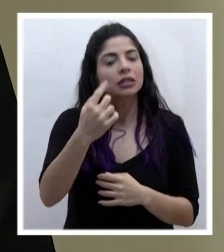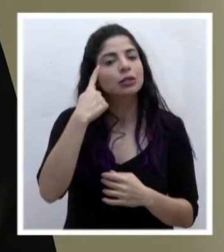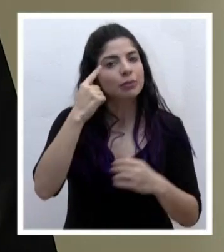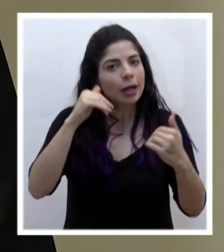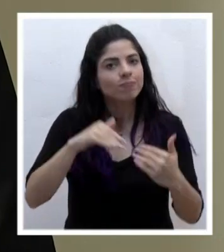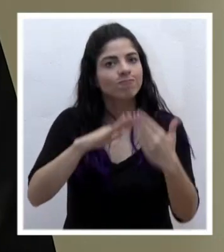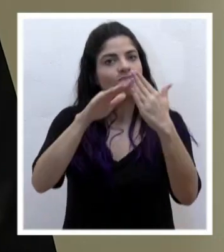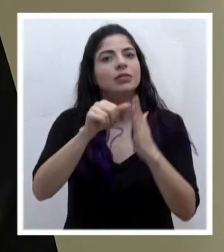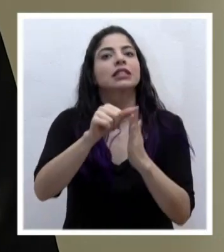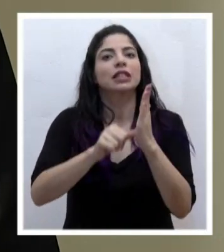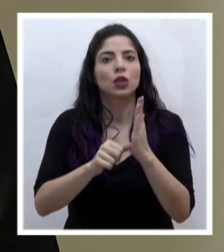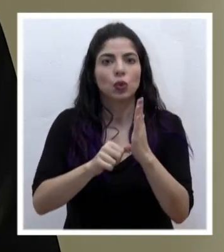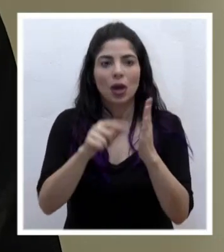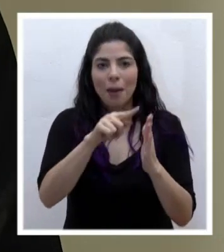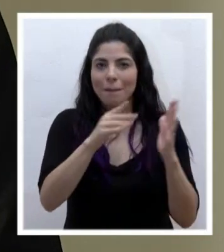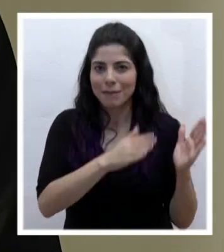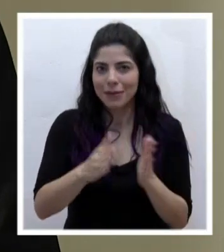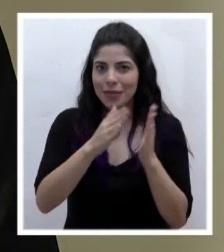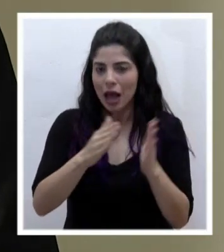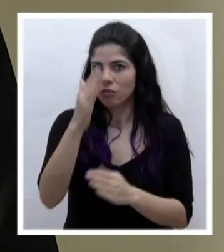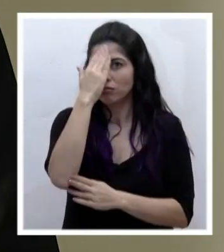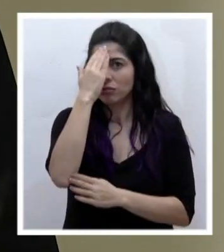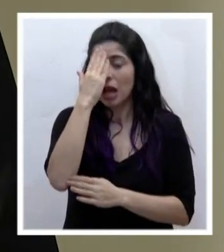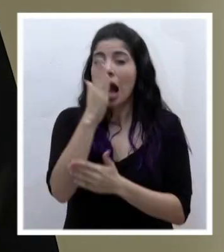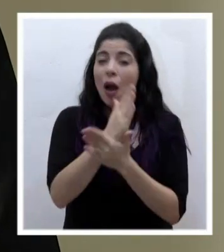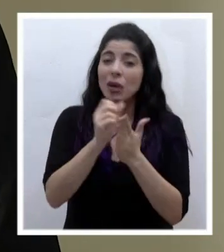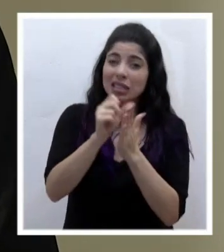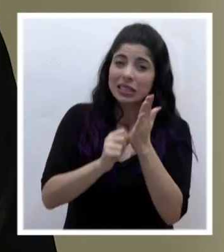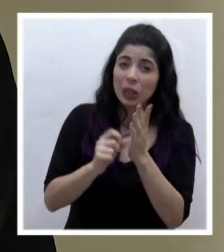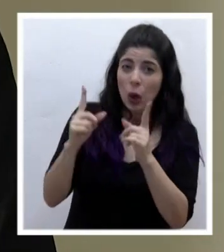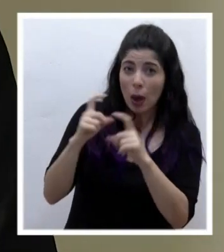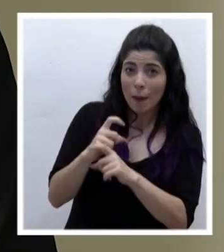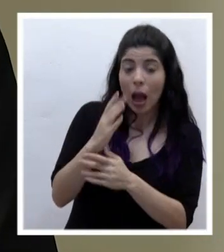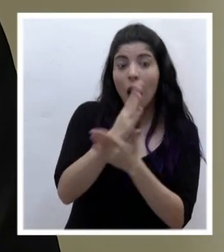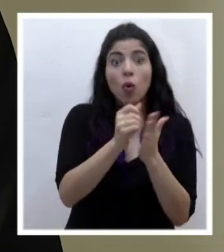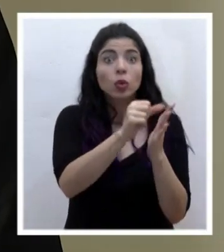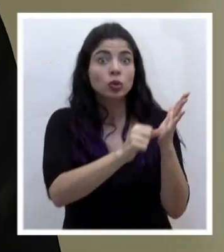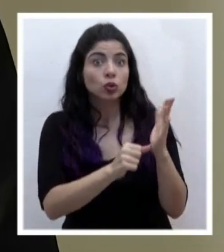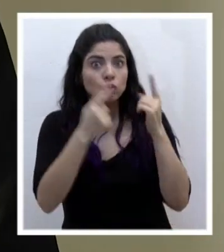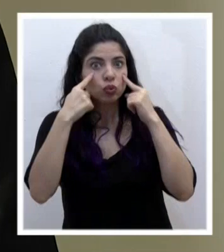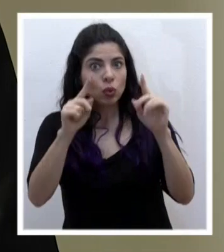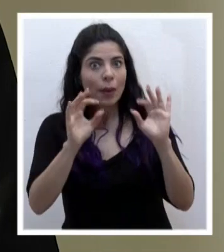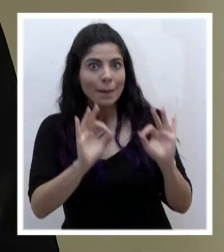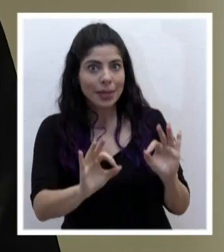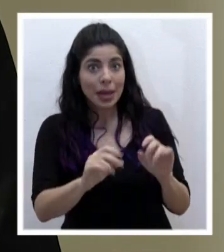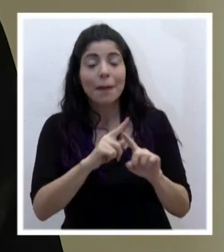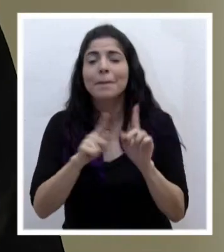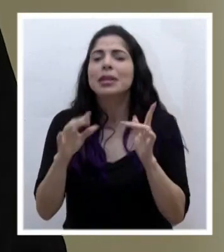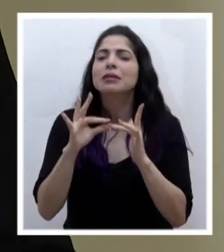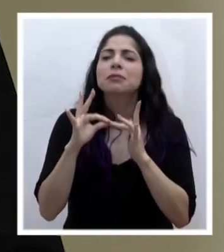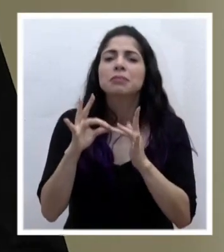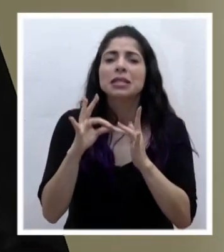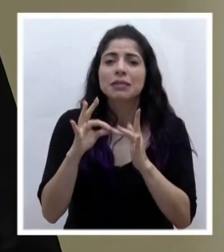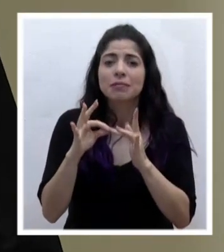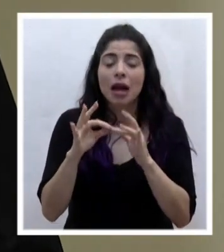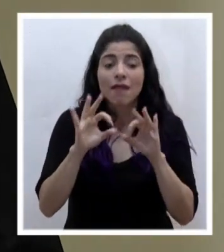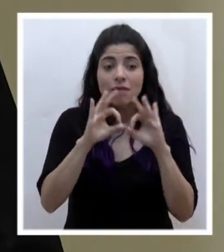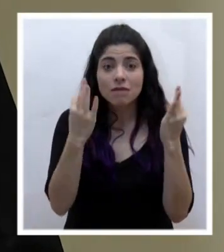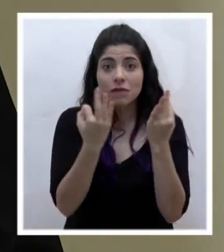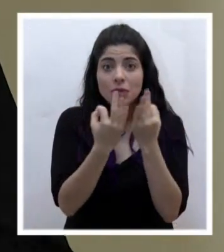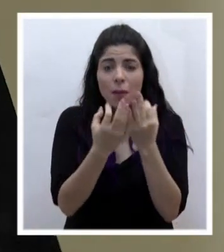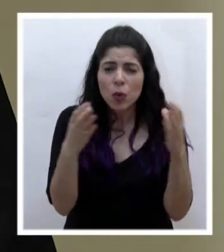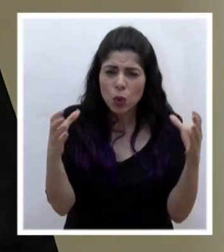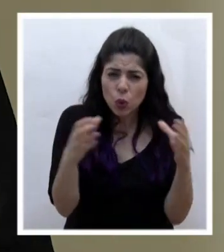enfrentar la cirugía. Hay cirugías que se complican, hay cirugías que salen bien, pero lo principal es esa unidad